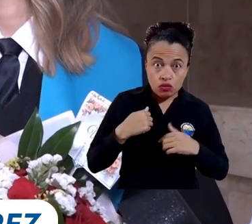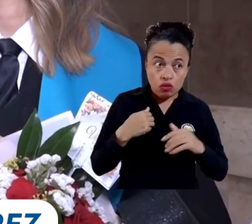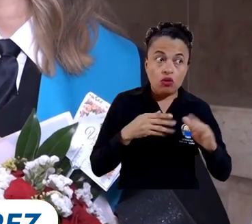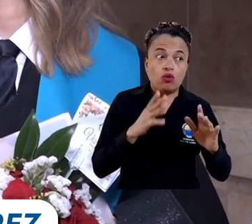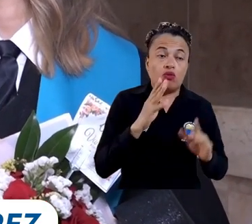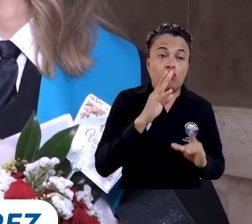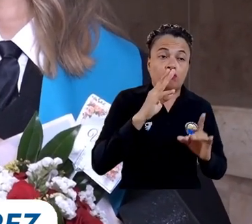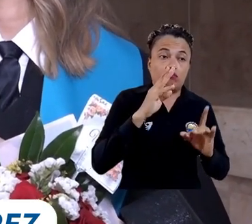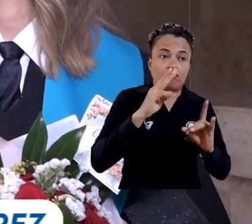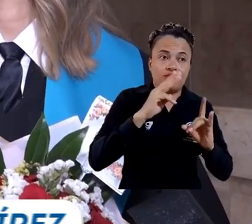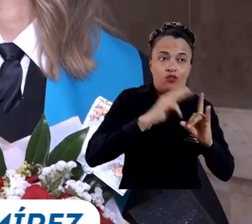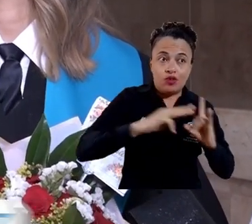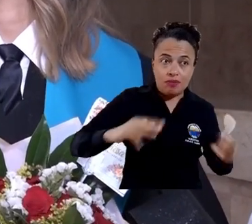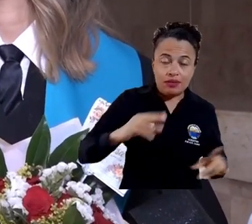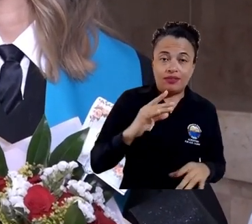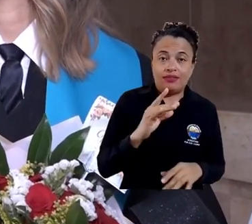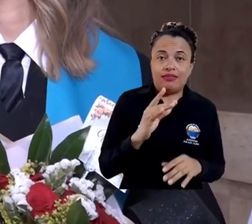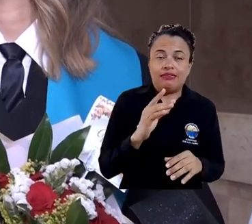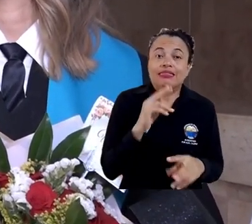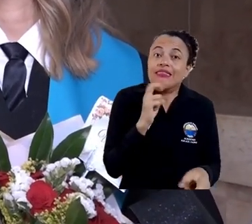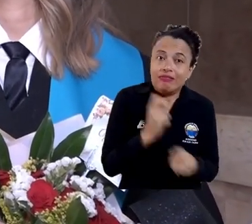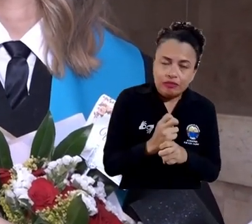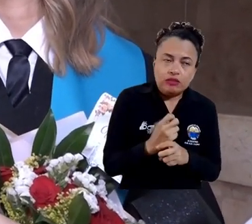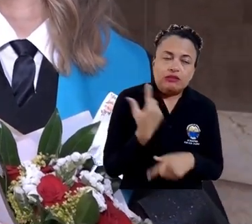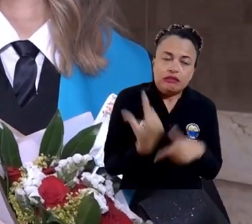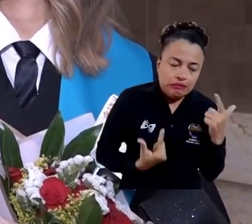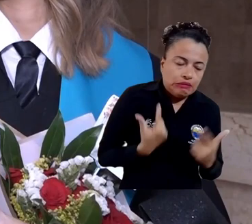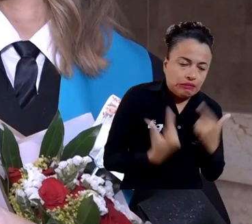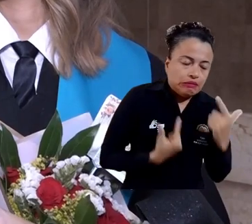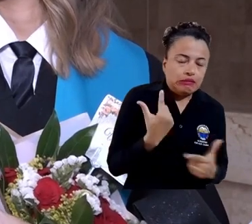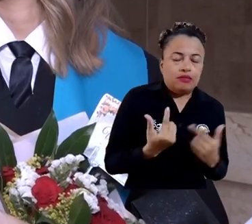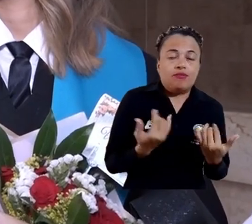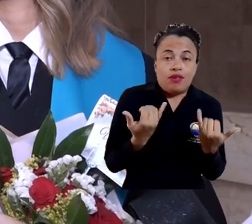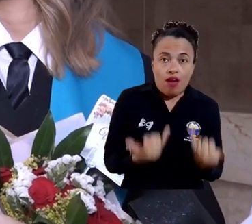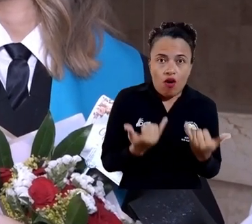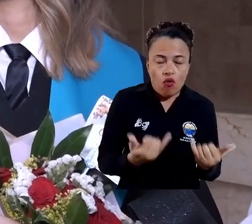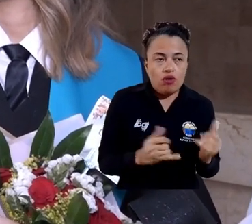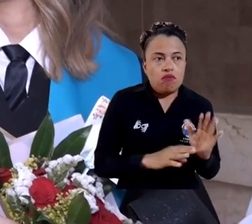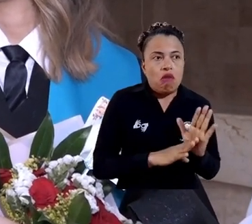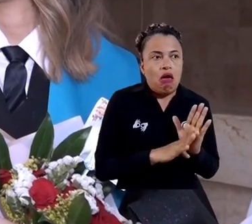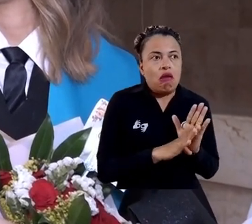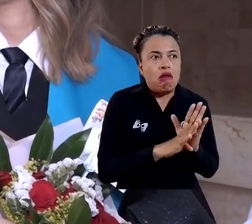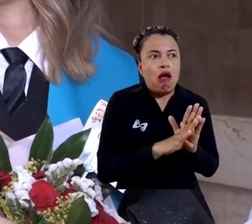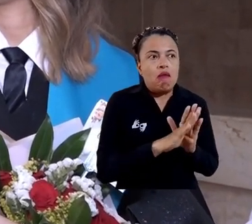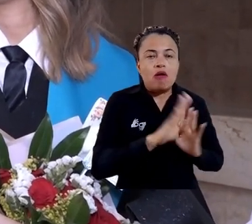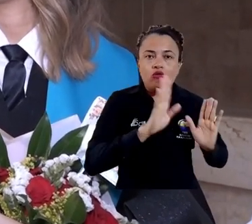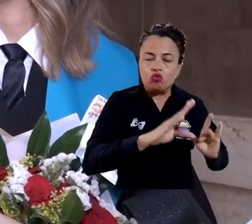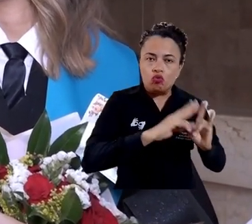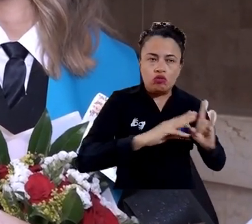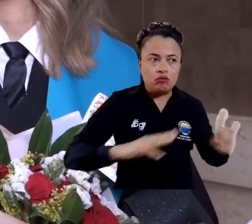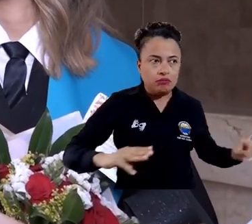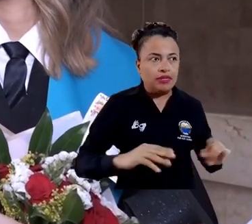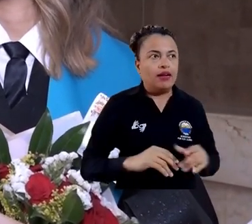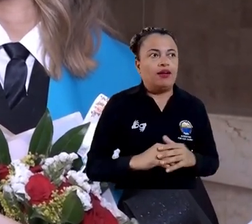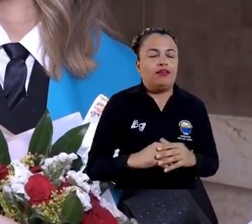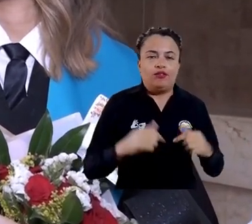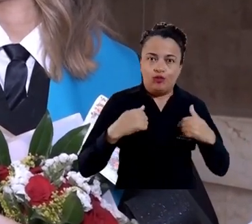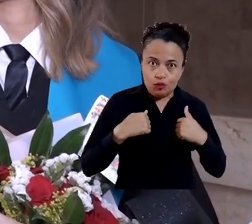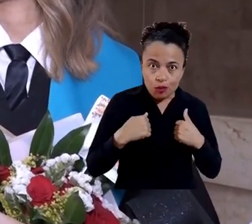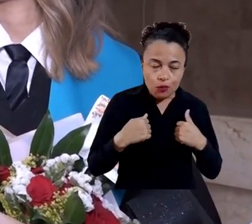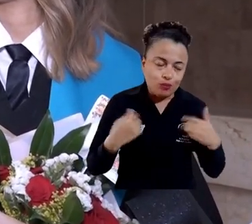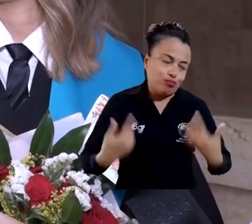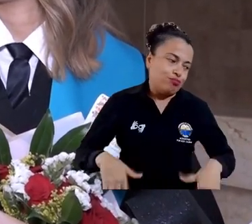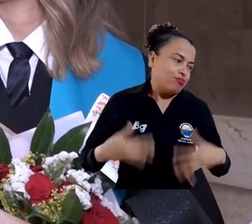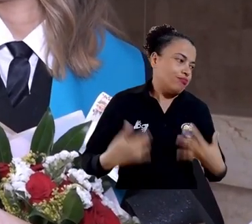una universidad con muchas dificultades, con muchas luchas. Y cómo ha surgido y cómo está sobresaliendo, eso me